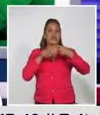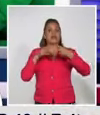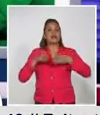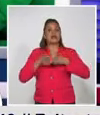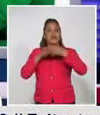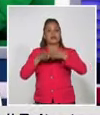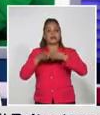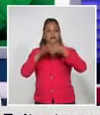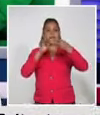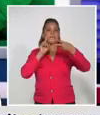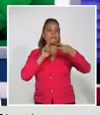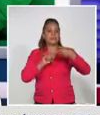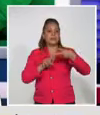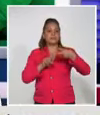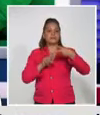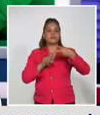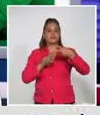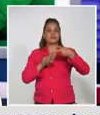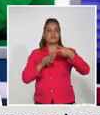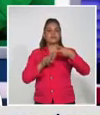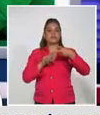anterior. La Habana a